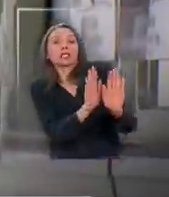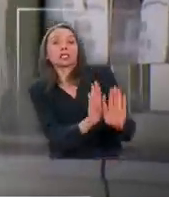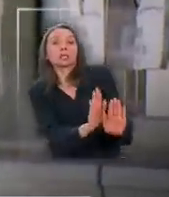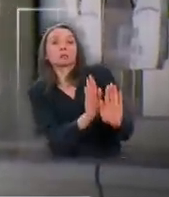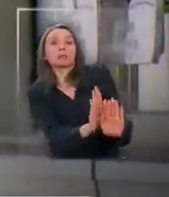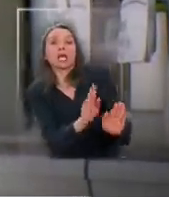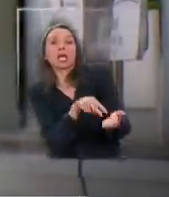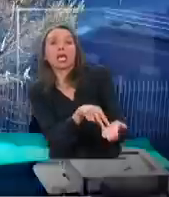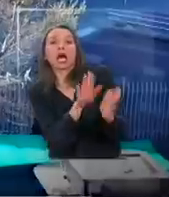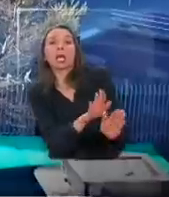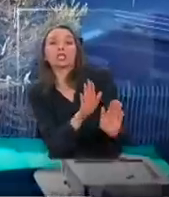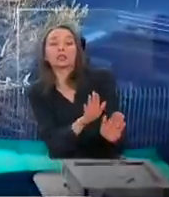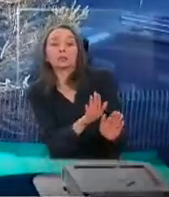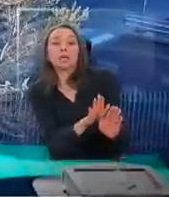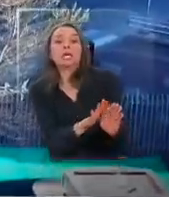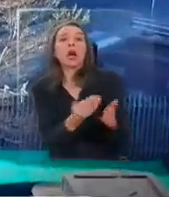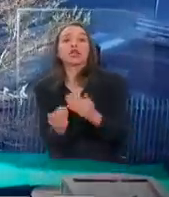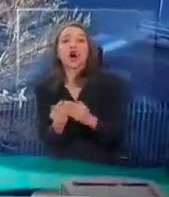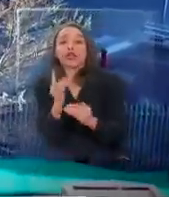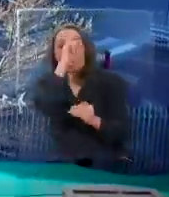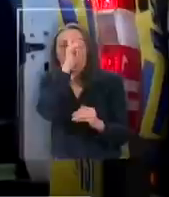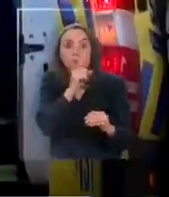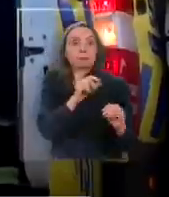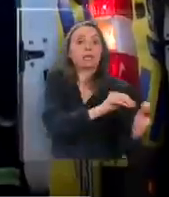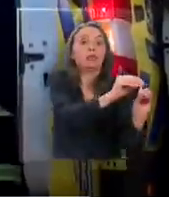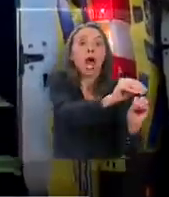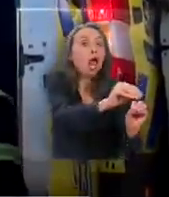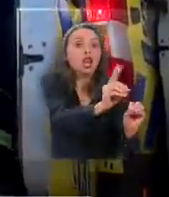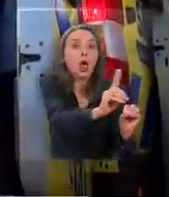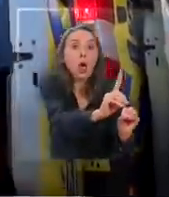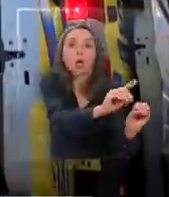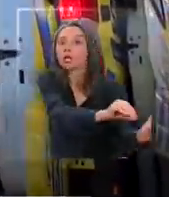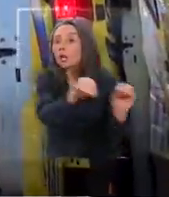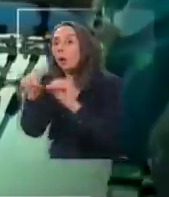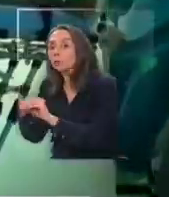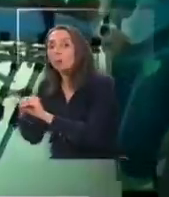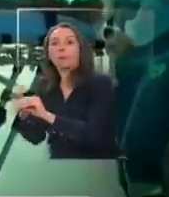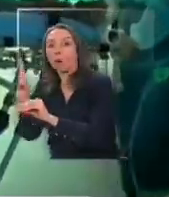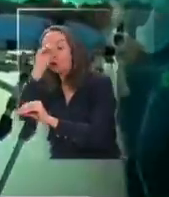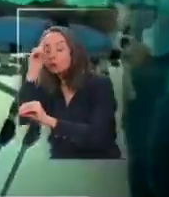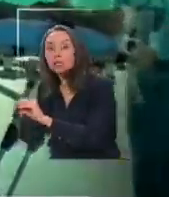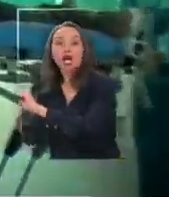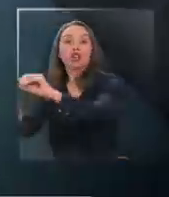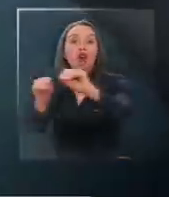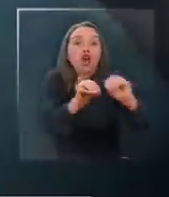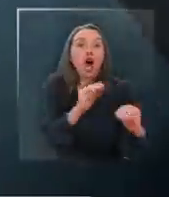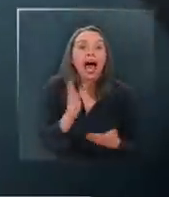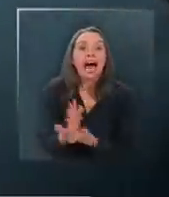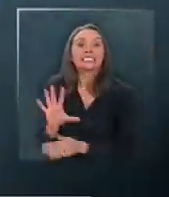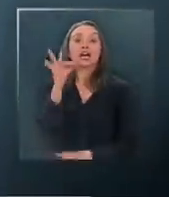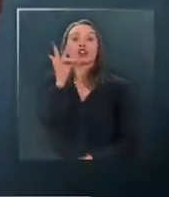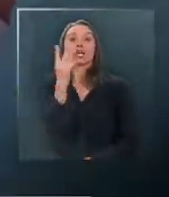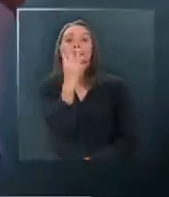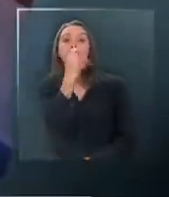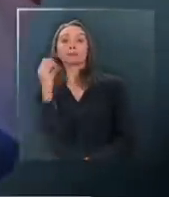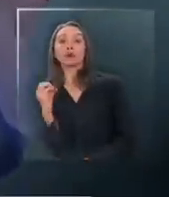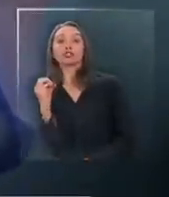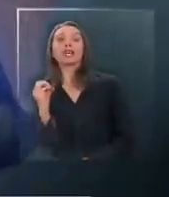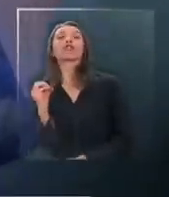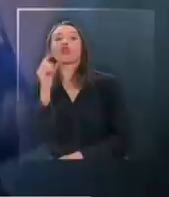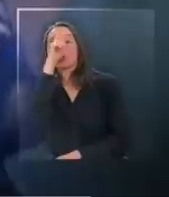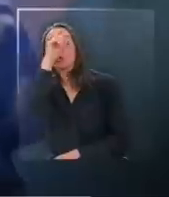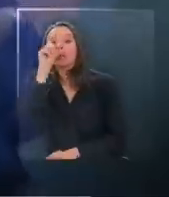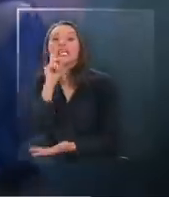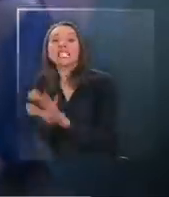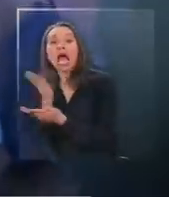debe trasladarse entre un centro y otro para encontrar esa cama que representa el 3% que puede que no